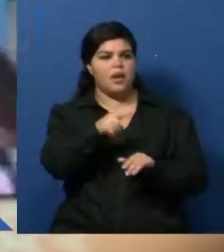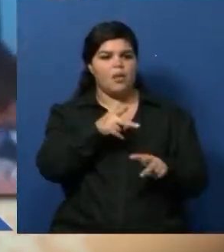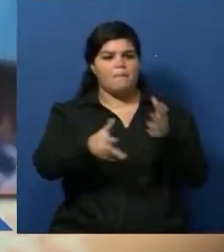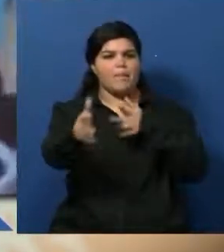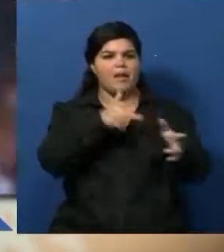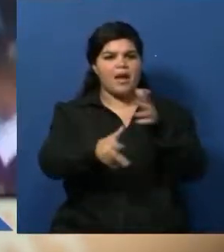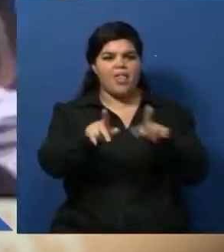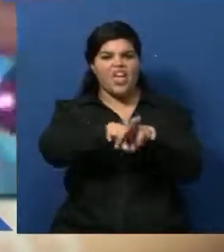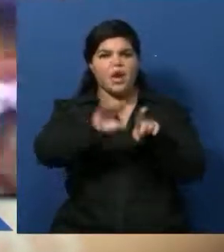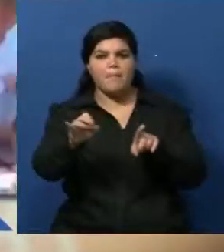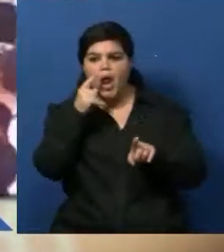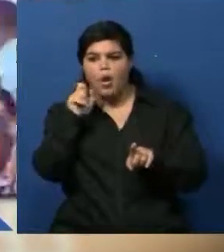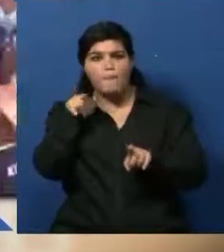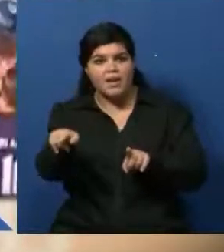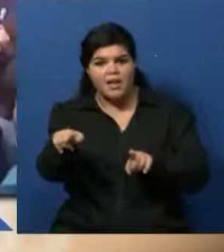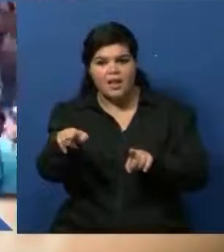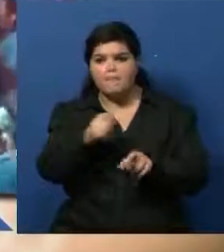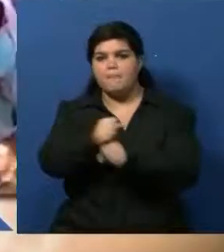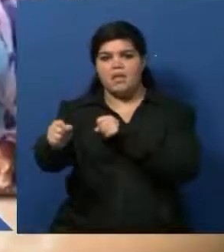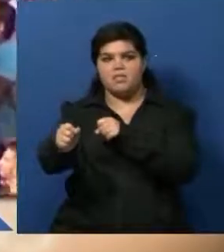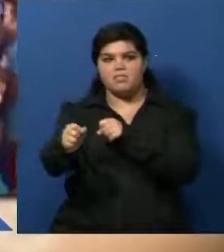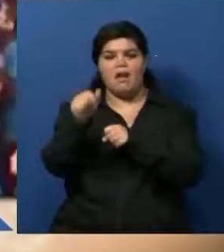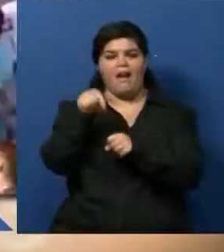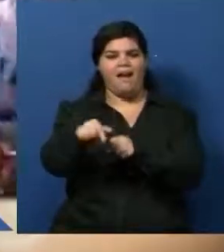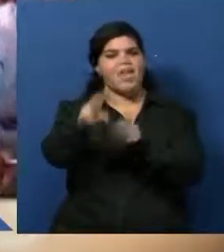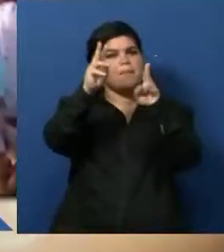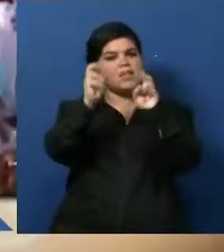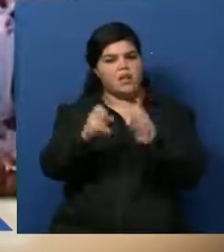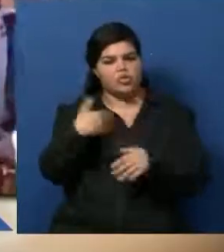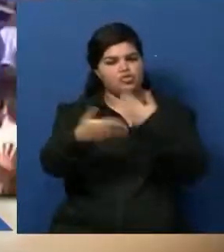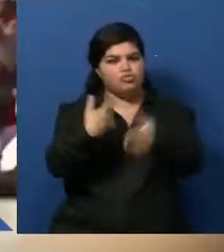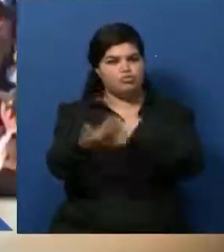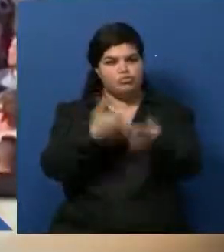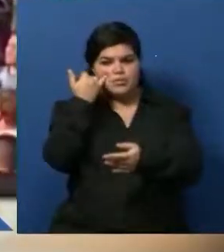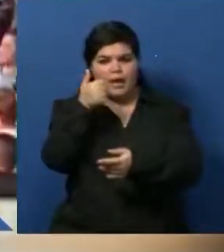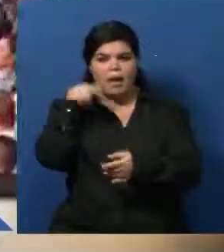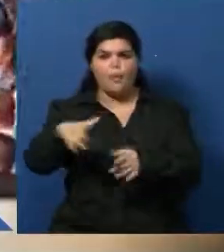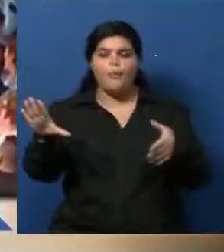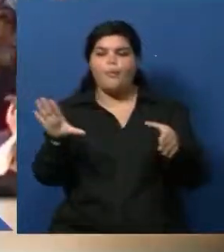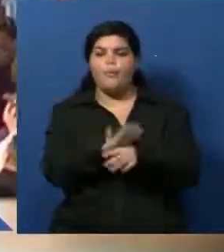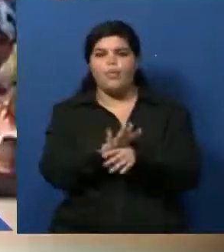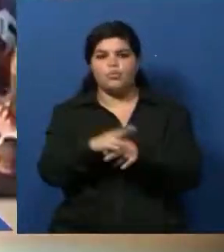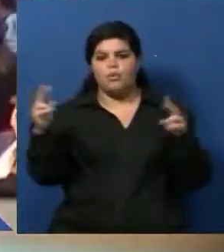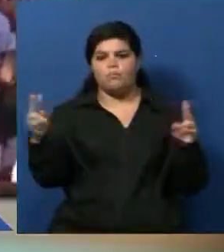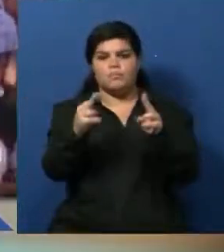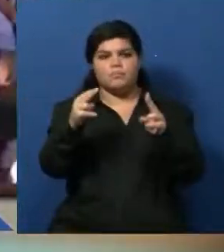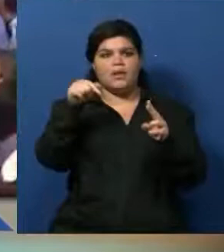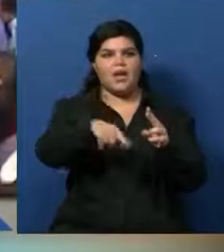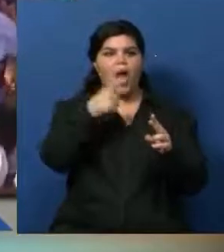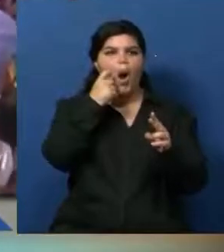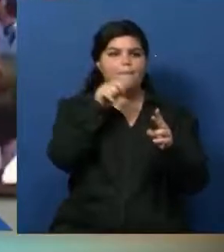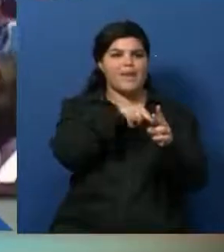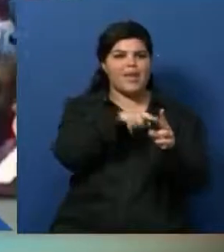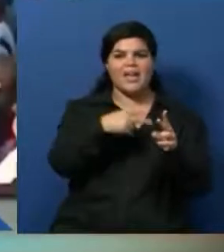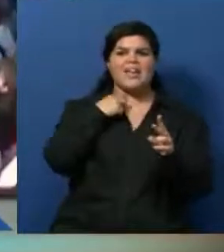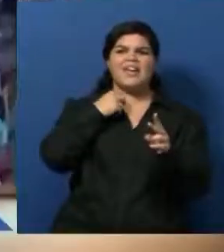picada y que hay una causa en torno a eso y que se encontraron en la tribuna y Balbo comenzó a gritar...